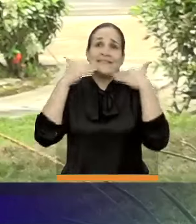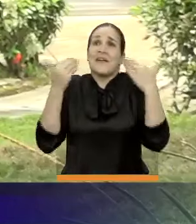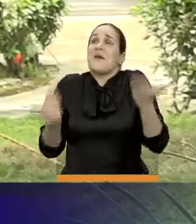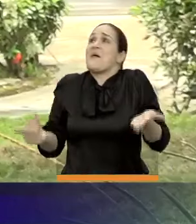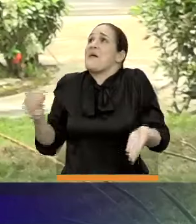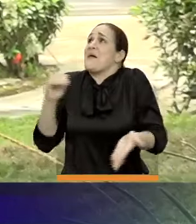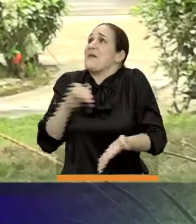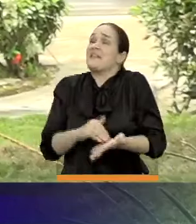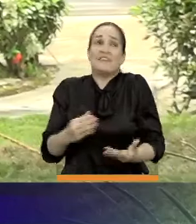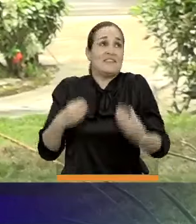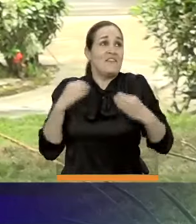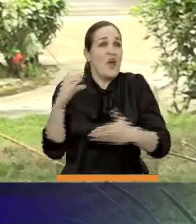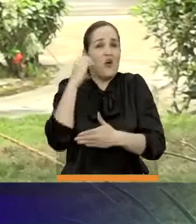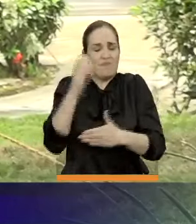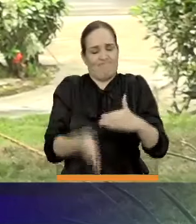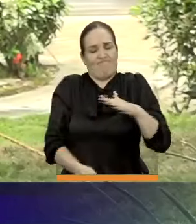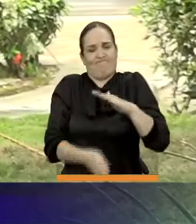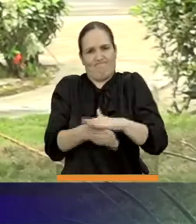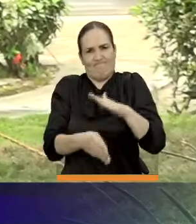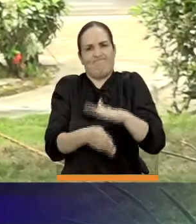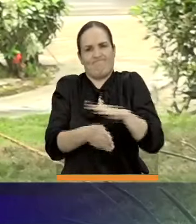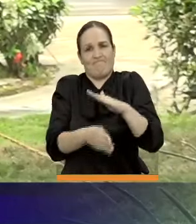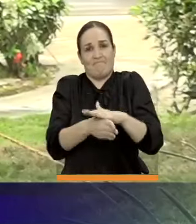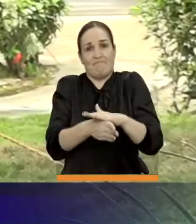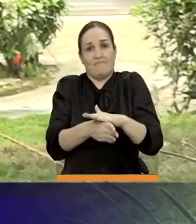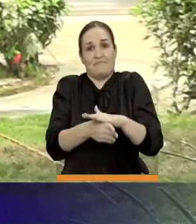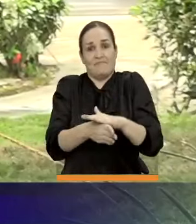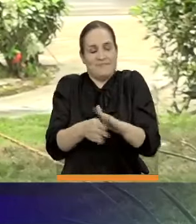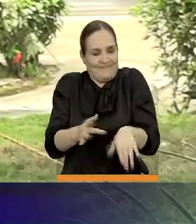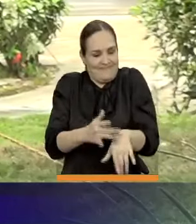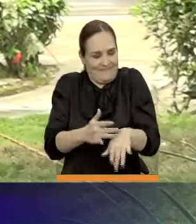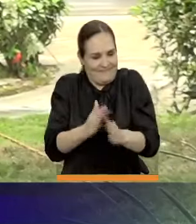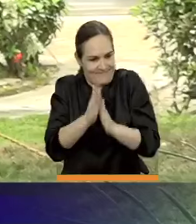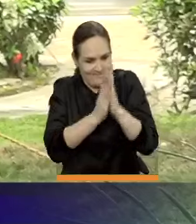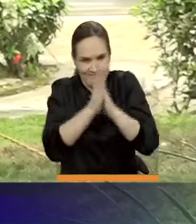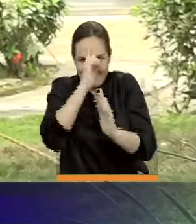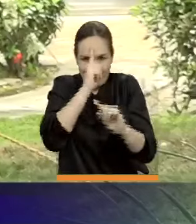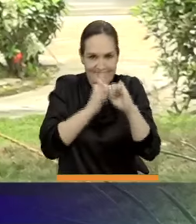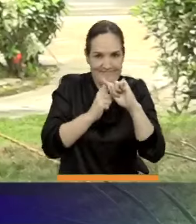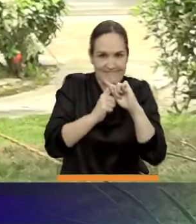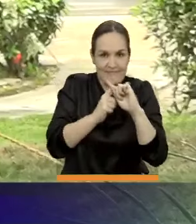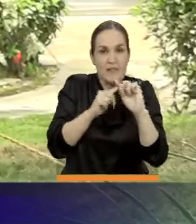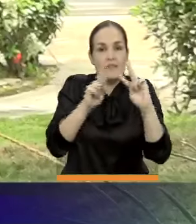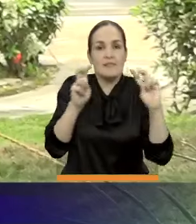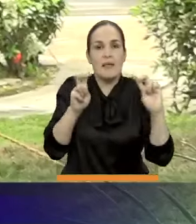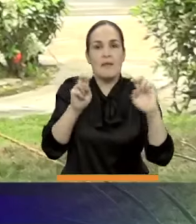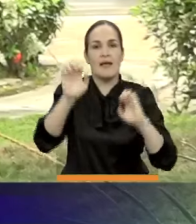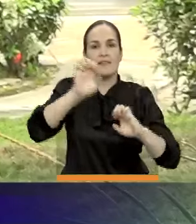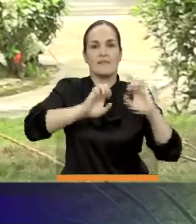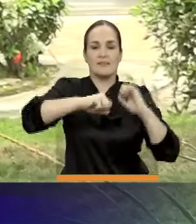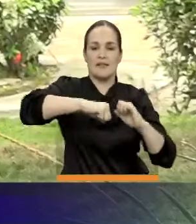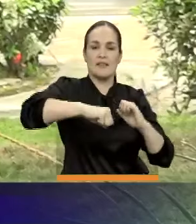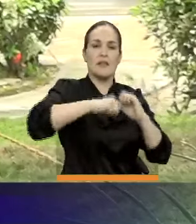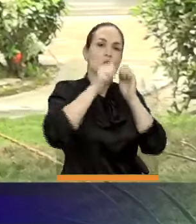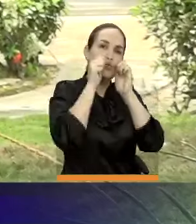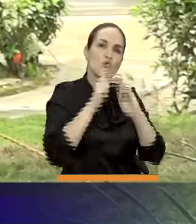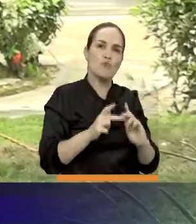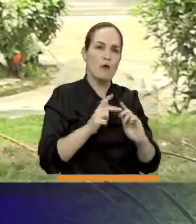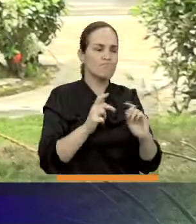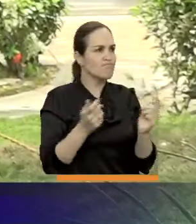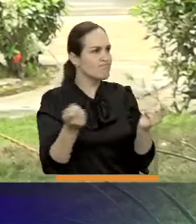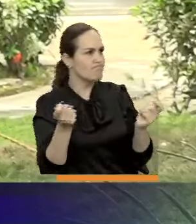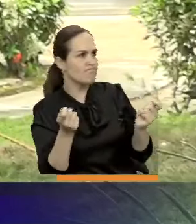a Colombia para continuar con lo que ella dice le aniva y le motiva y es la defensa de los Derechos Humanos la defensa de la vida y la